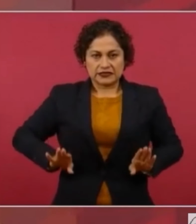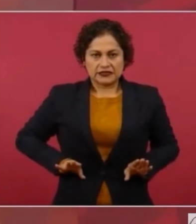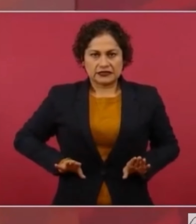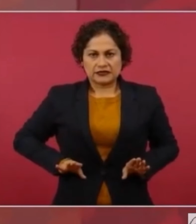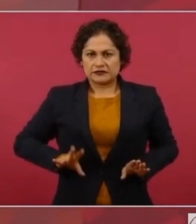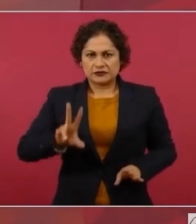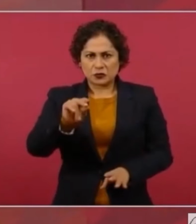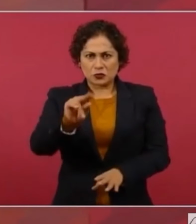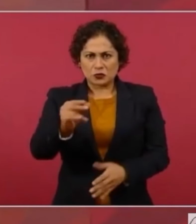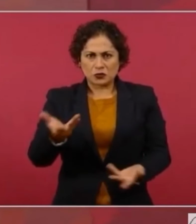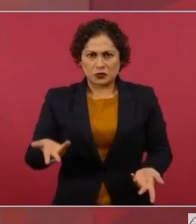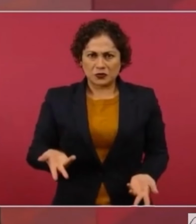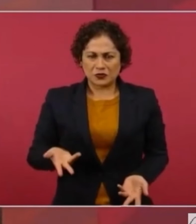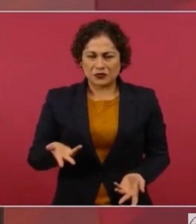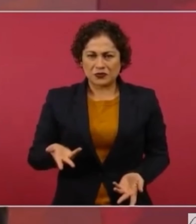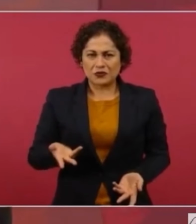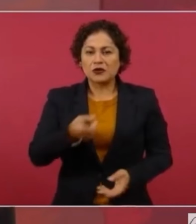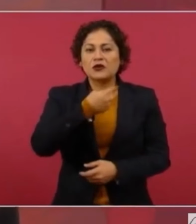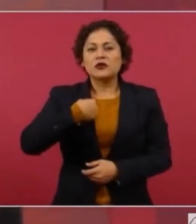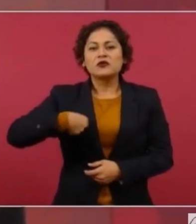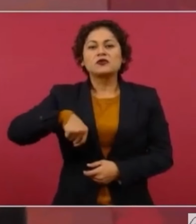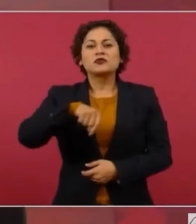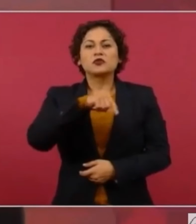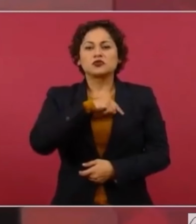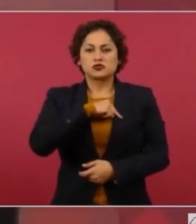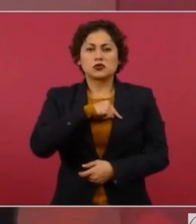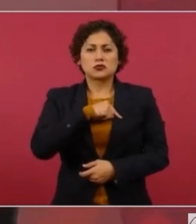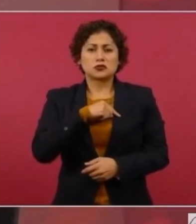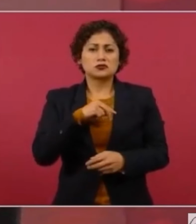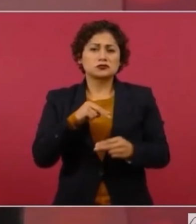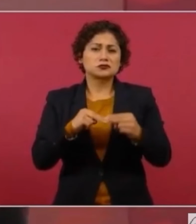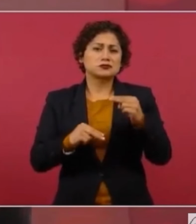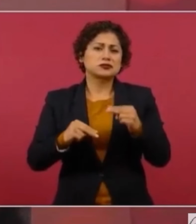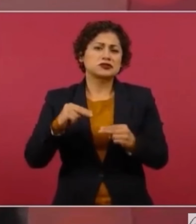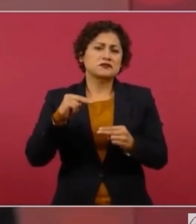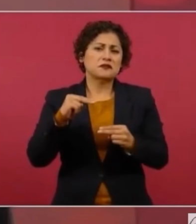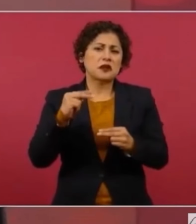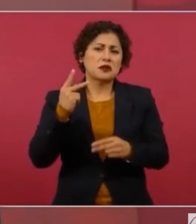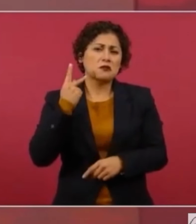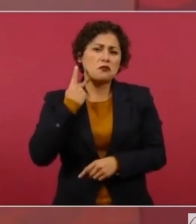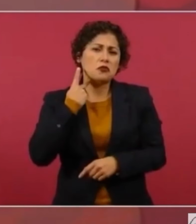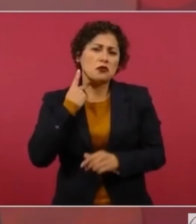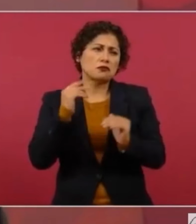Si nosotros tenemos un nivel de desarrollo político